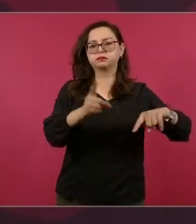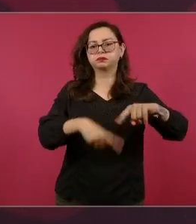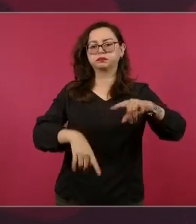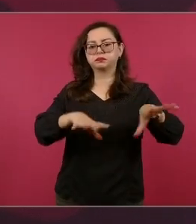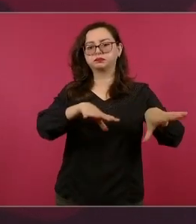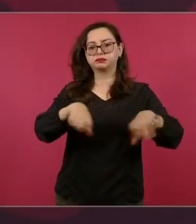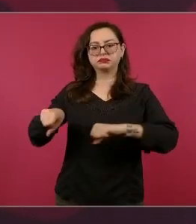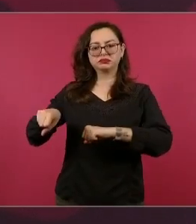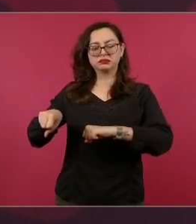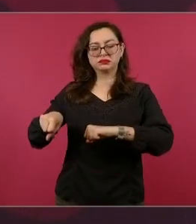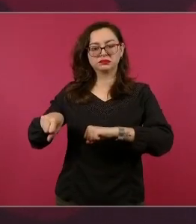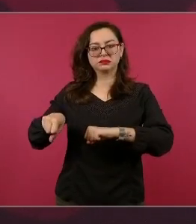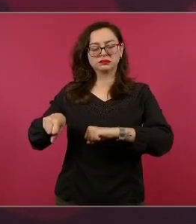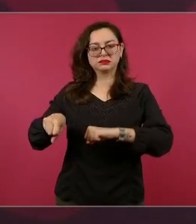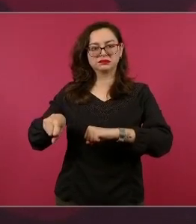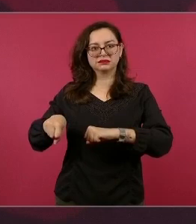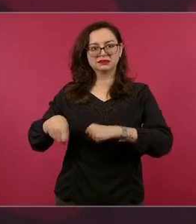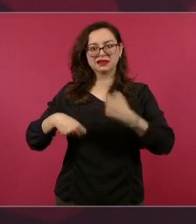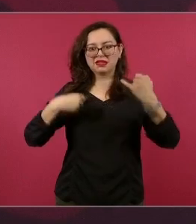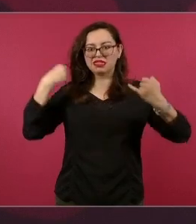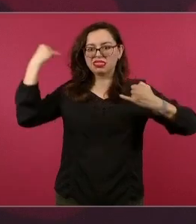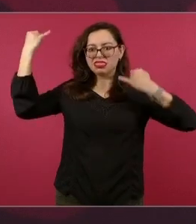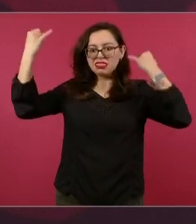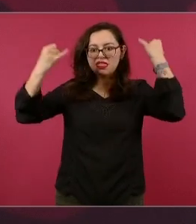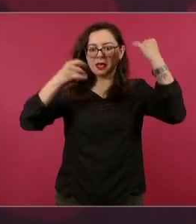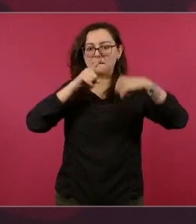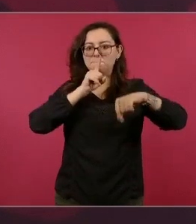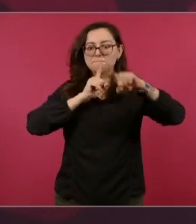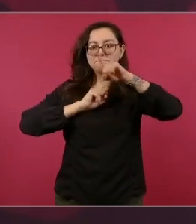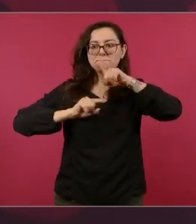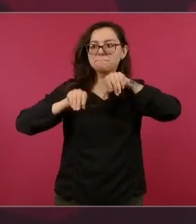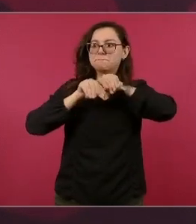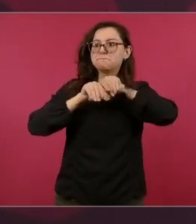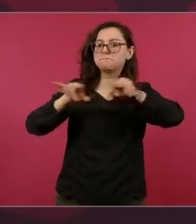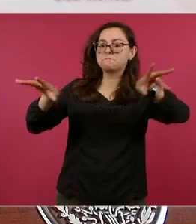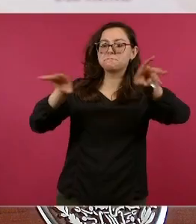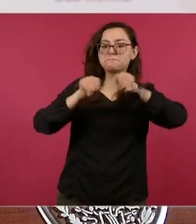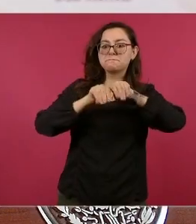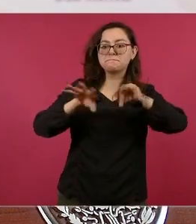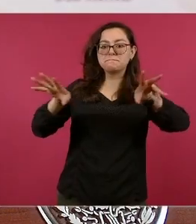Y mucha gente lo cree.